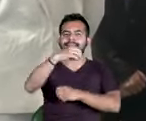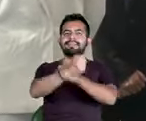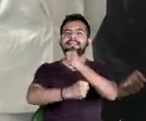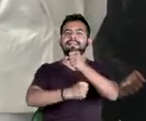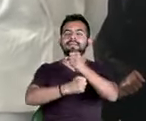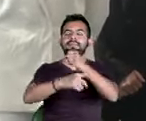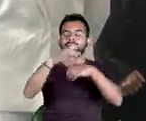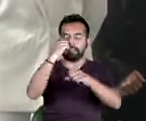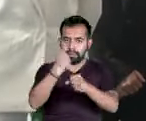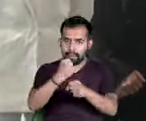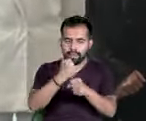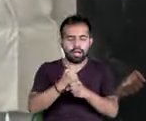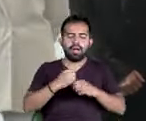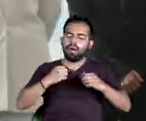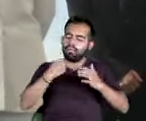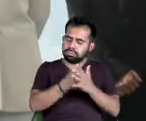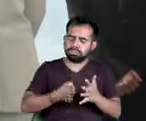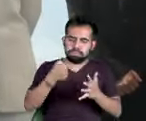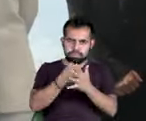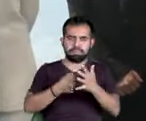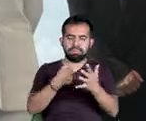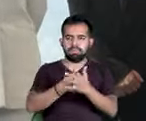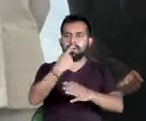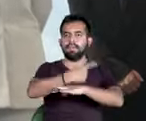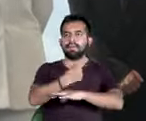transición ha sido sin descanso desde el día 1.